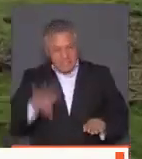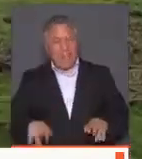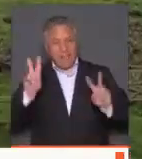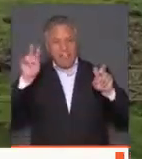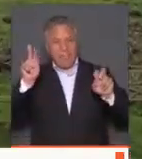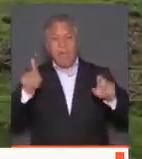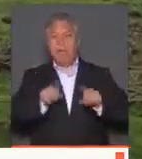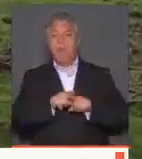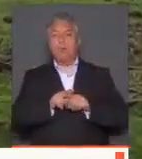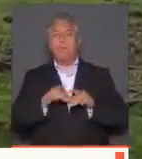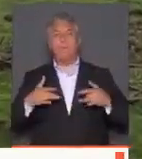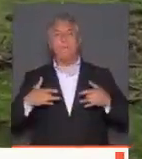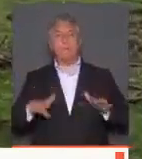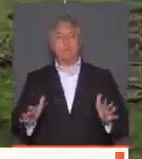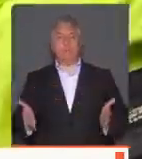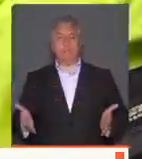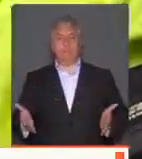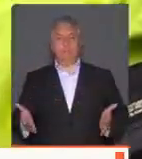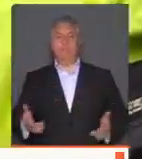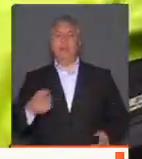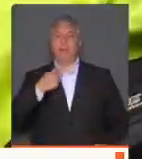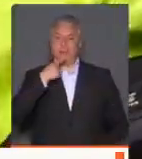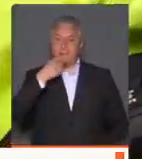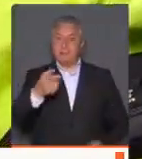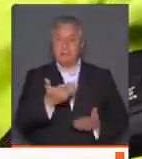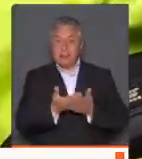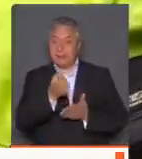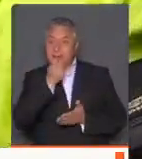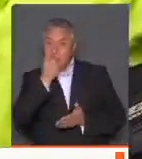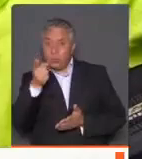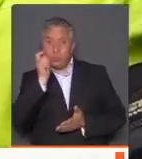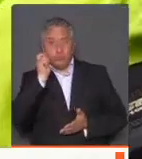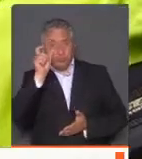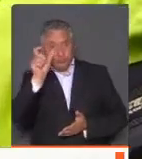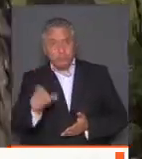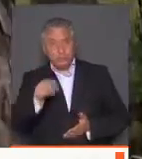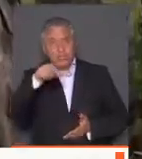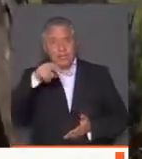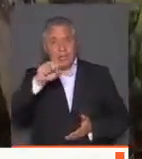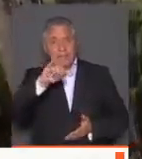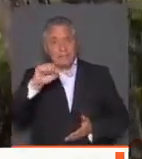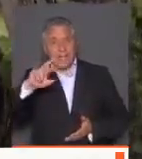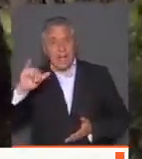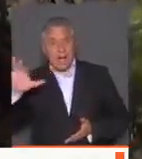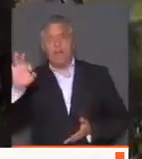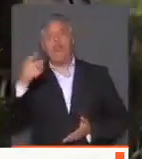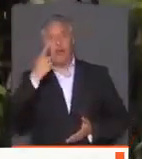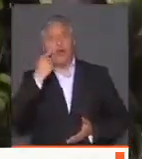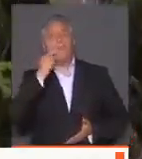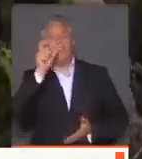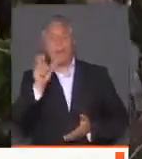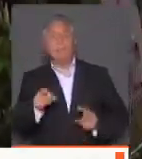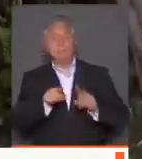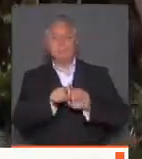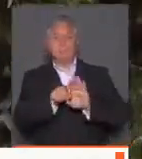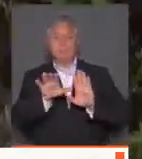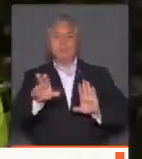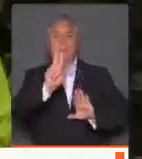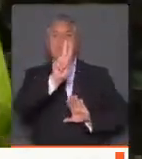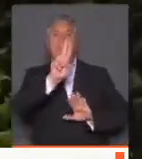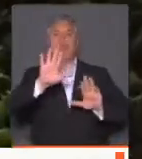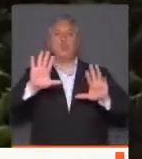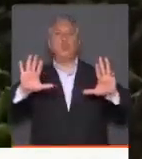se han acercado oficialmente la denuncia de la desaparición de Nazario ingresó a la fiscalía de la araucanía el 29 de septiembre